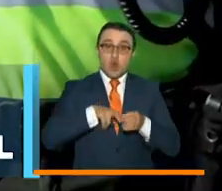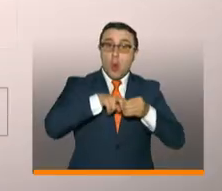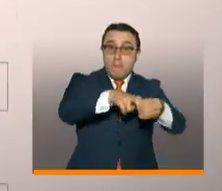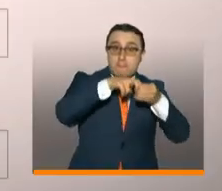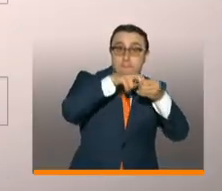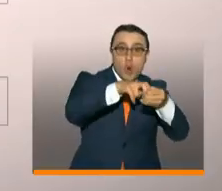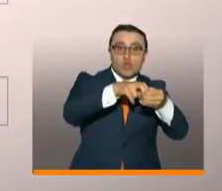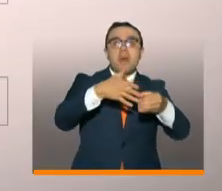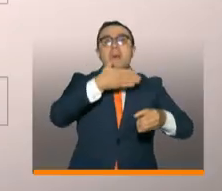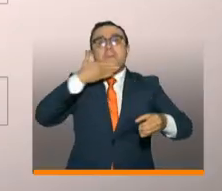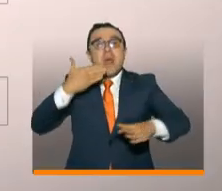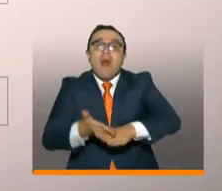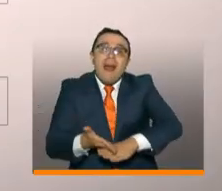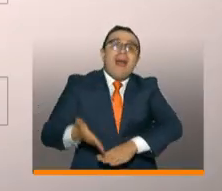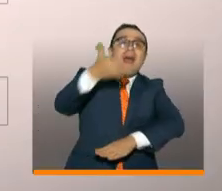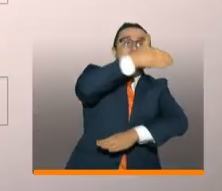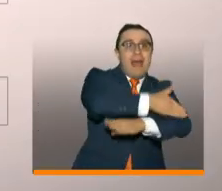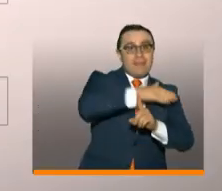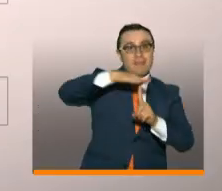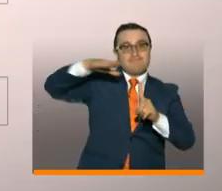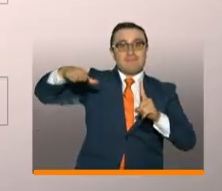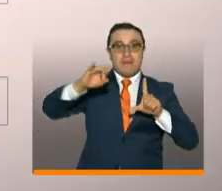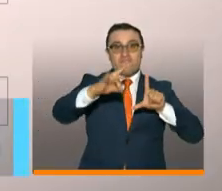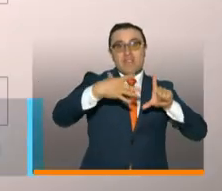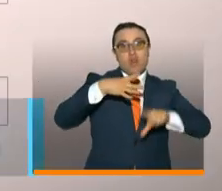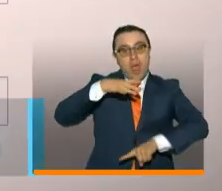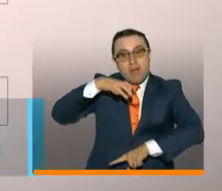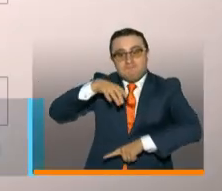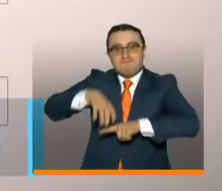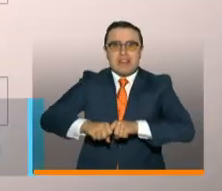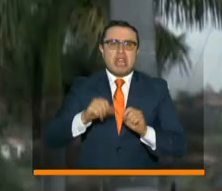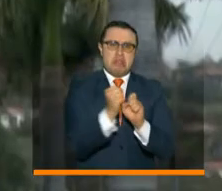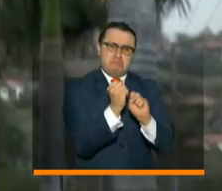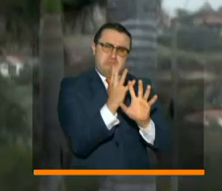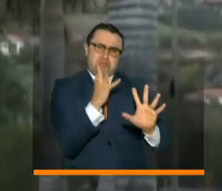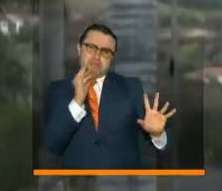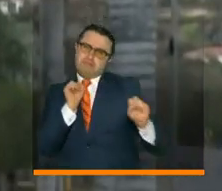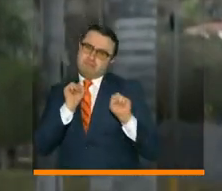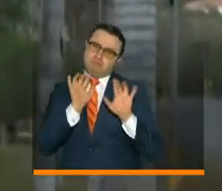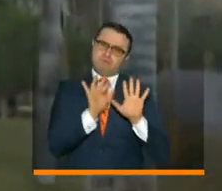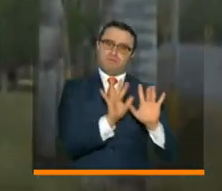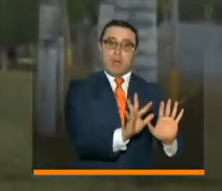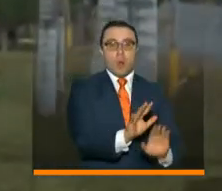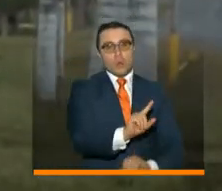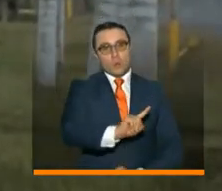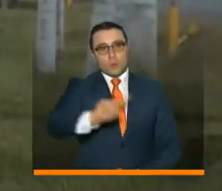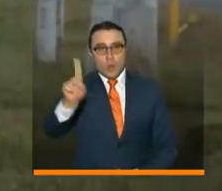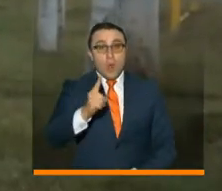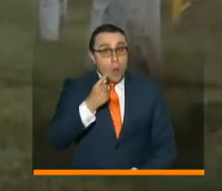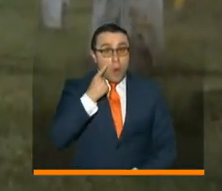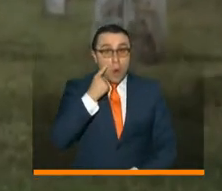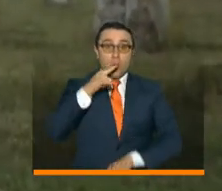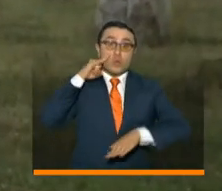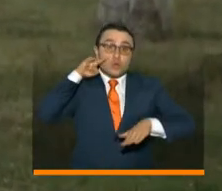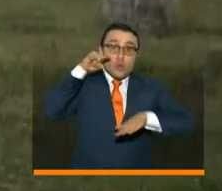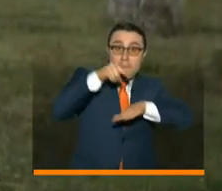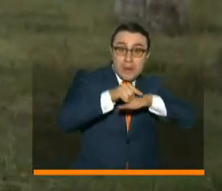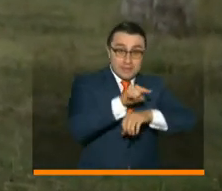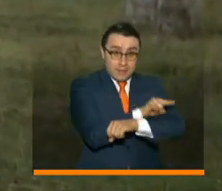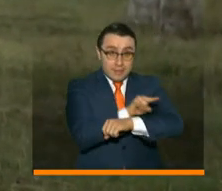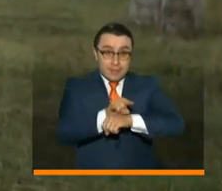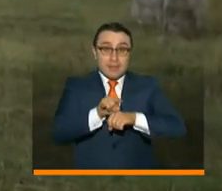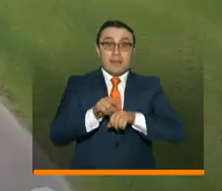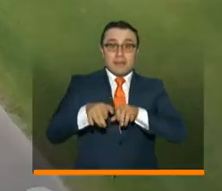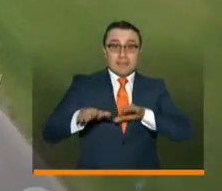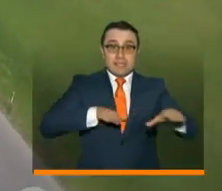intermunicipal, compre tiquetes con antelación en línea para evitar aglomeraciones. Según la Superintendencia de Transporte, del 8 al